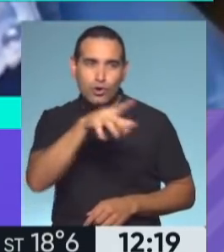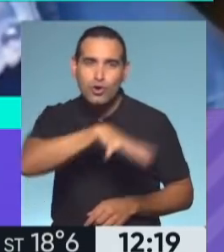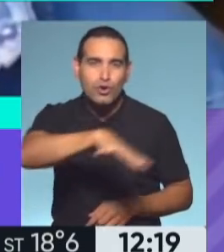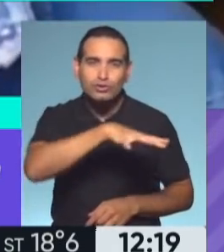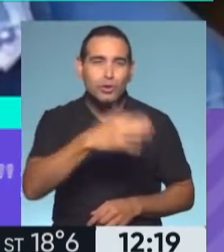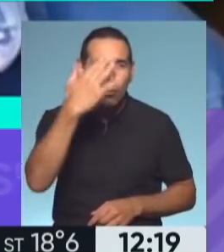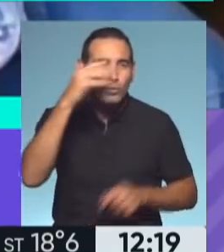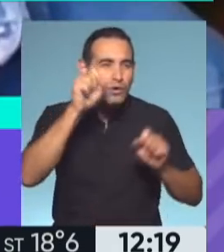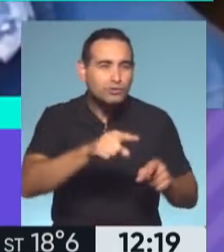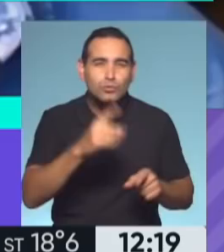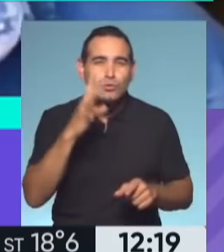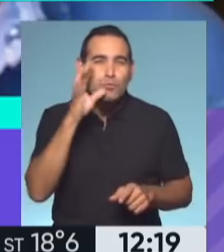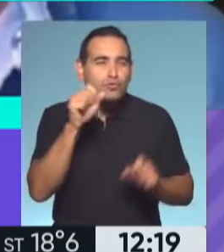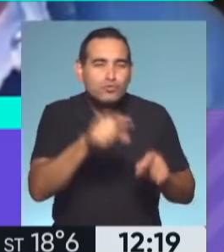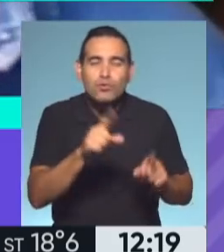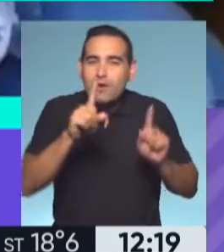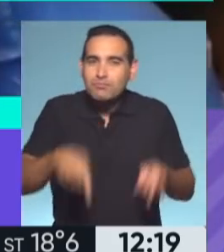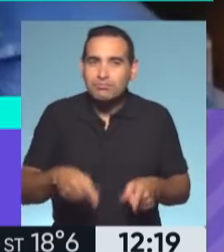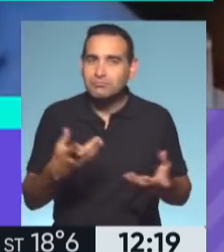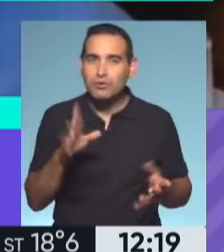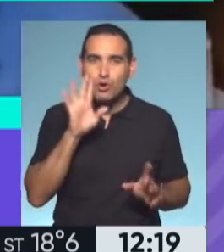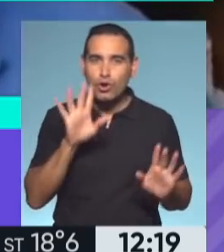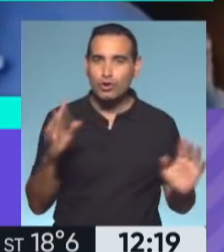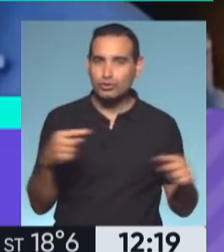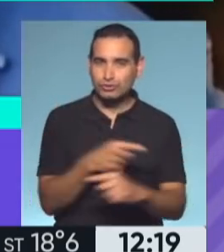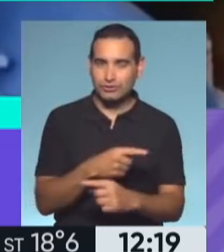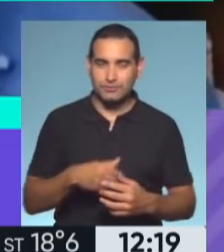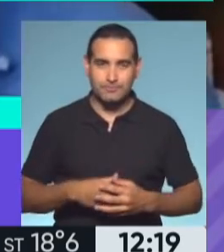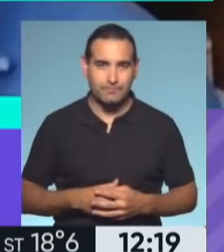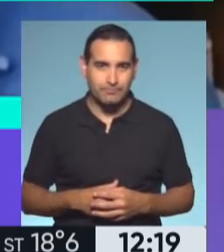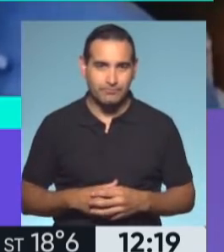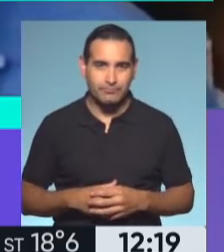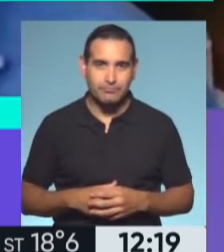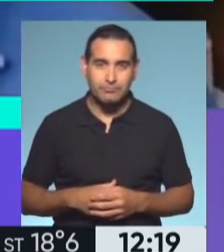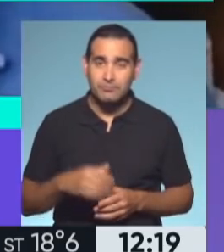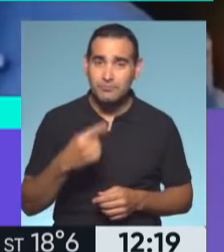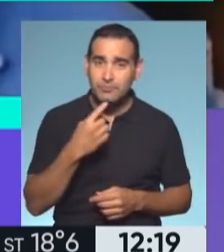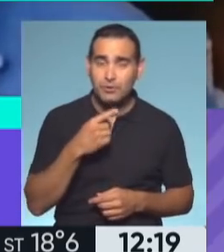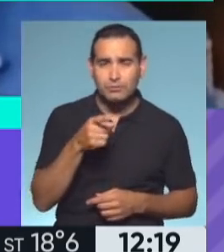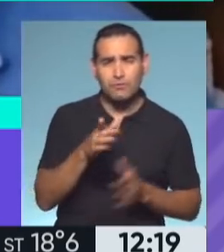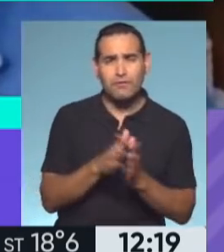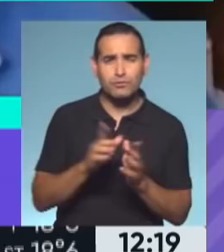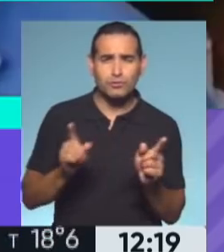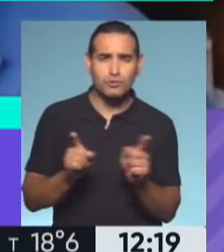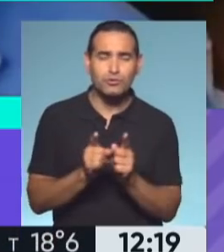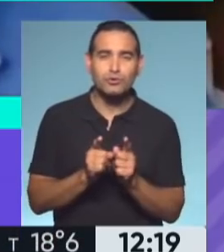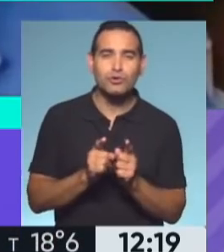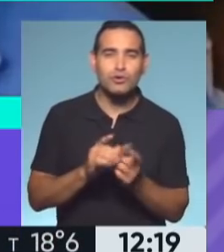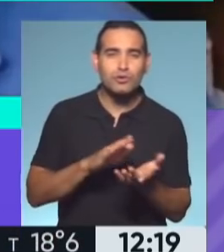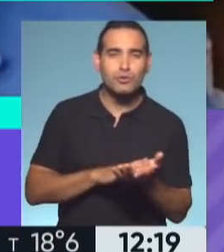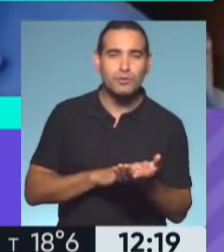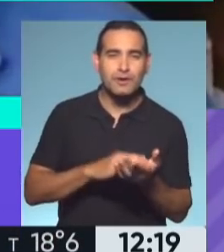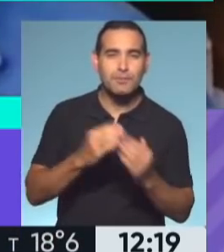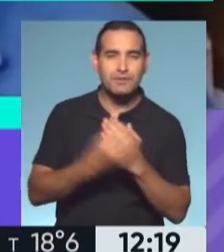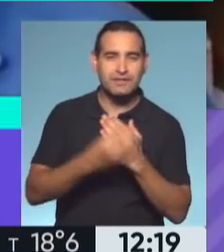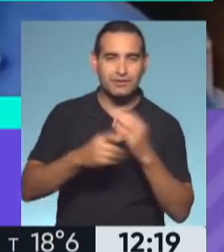muy difícil opinar sobre esto si no se conoce a ambos lados. Ezequiel, ¿qué opinión breve te pido sobre el comunicado de la